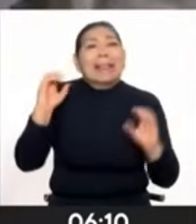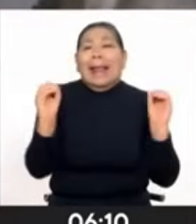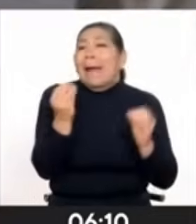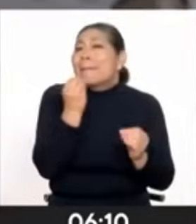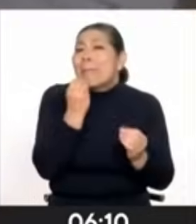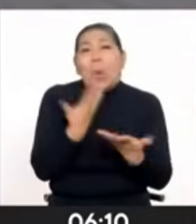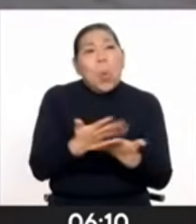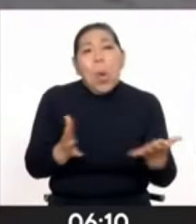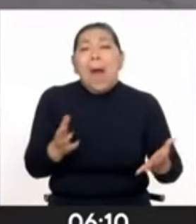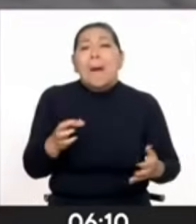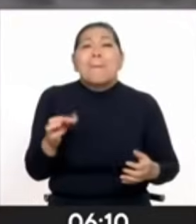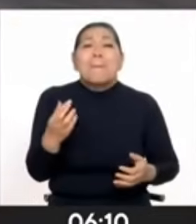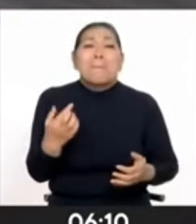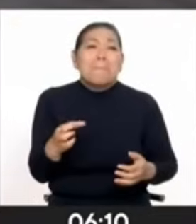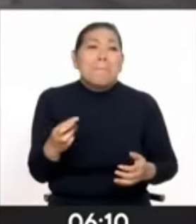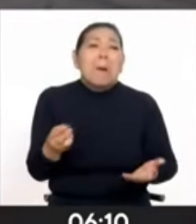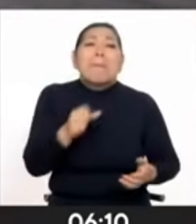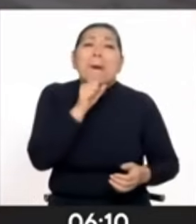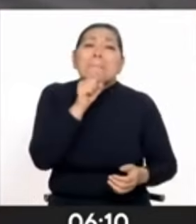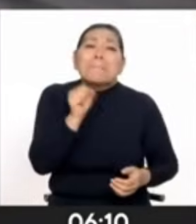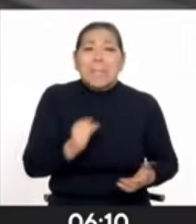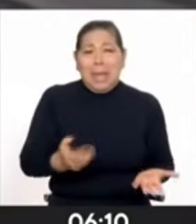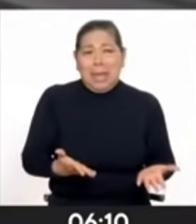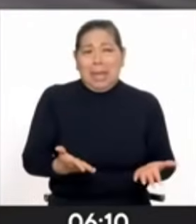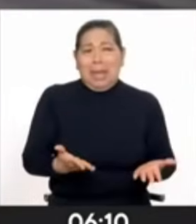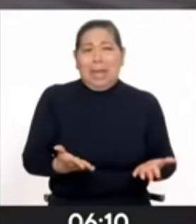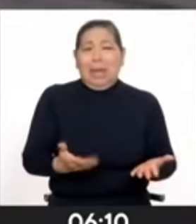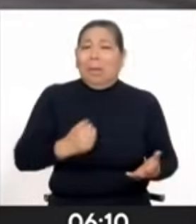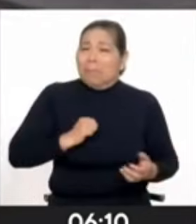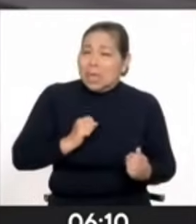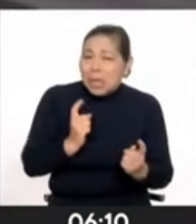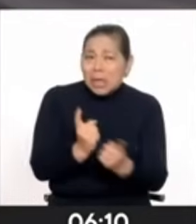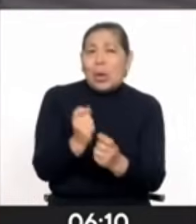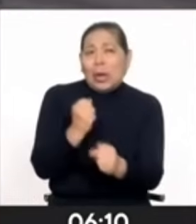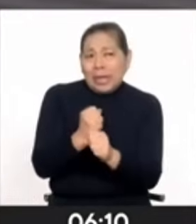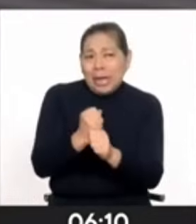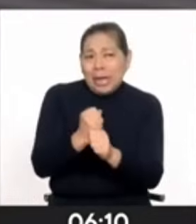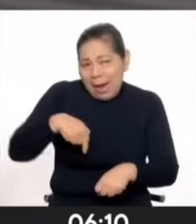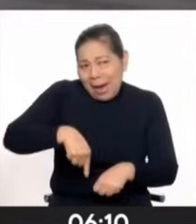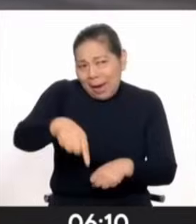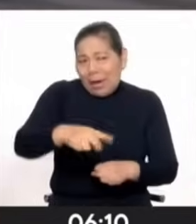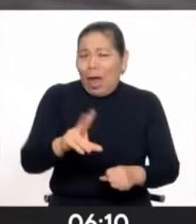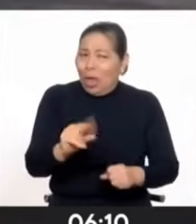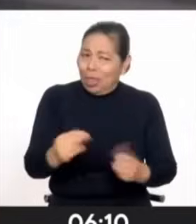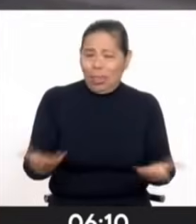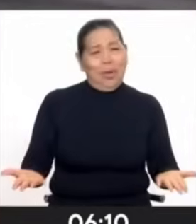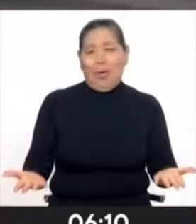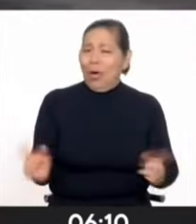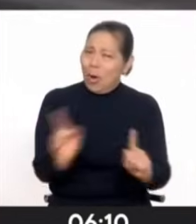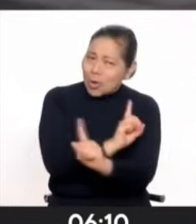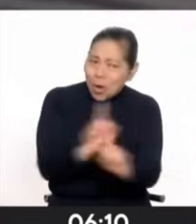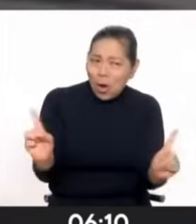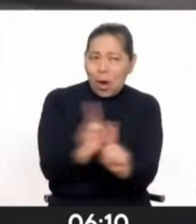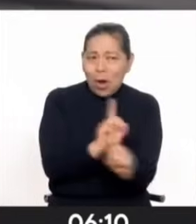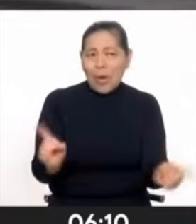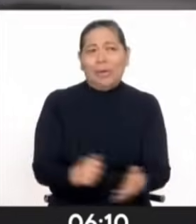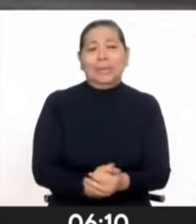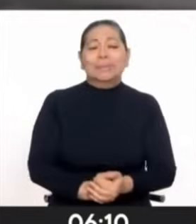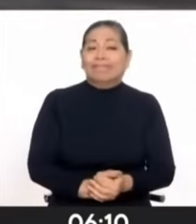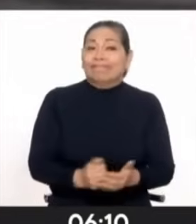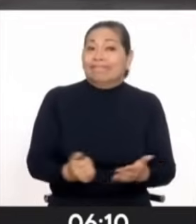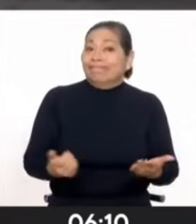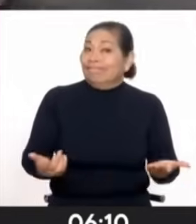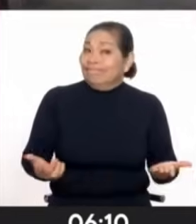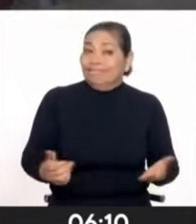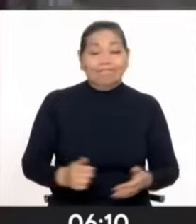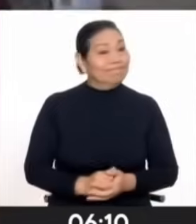son madres, ancianos que hemos ido con nuestros hijos, trabajamos. No deberían hacer eso, señor. Señora, muy amable. Bueno,